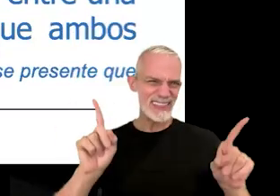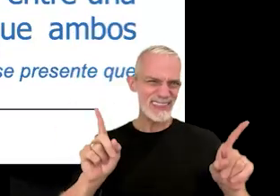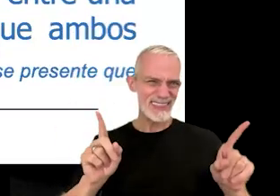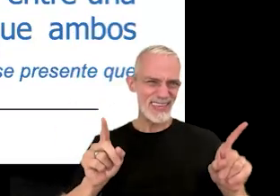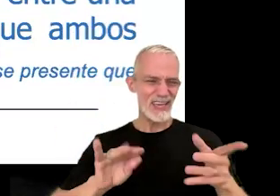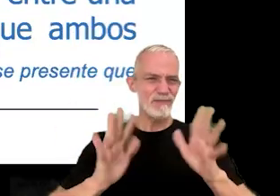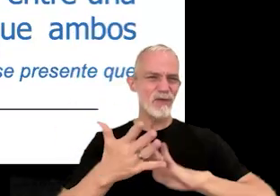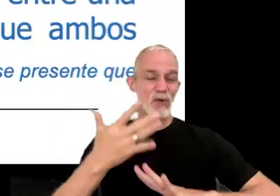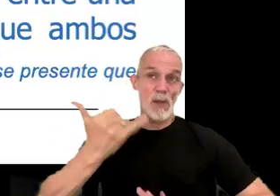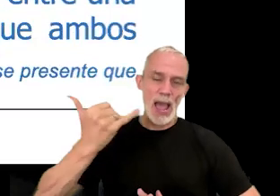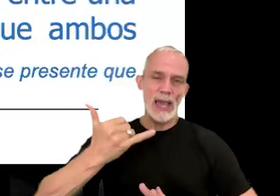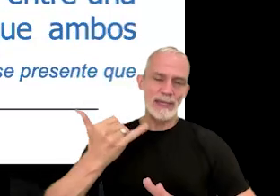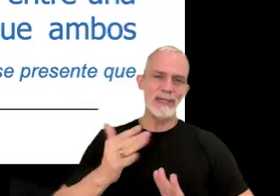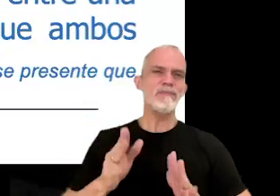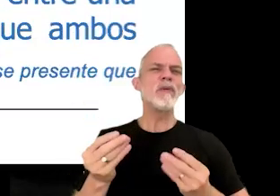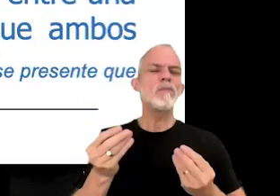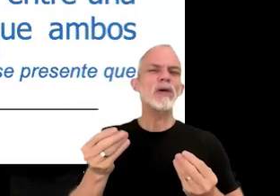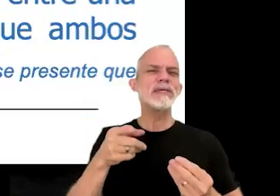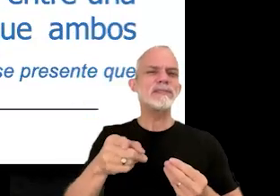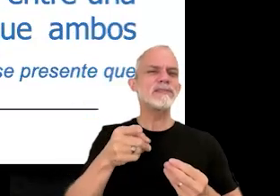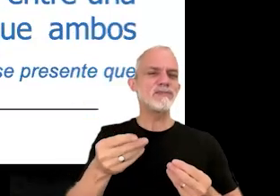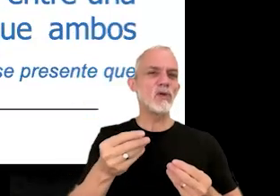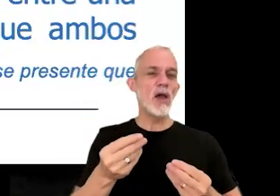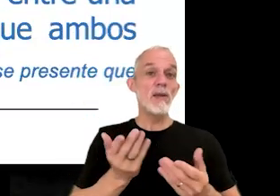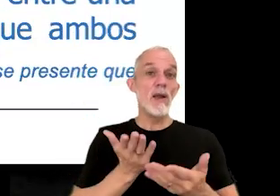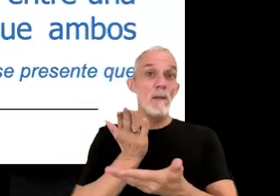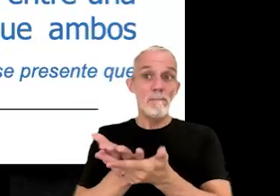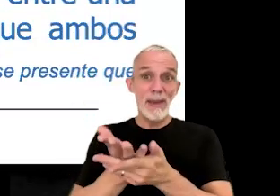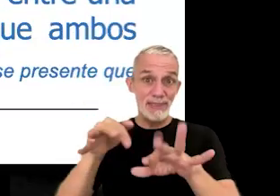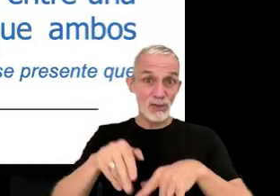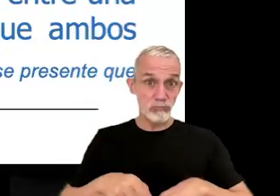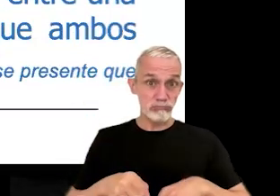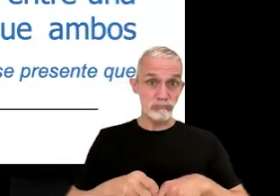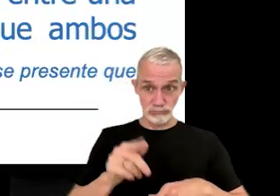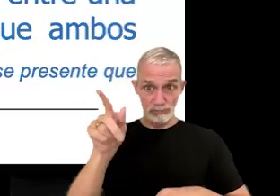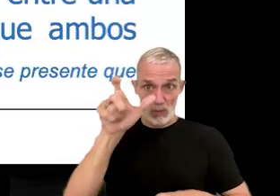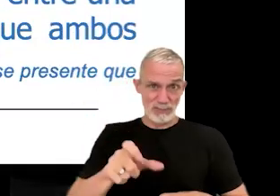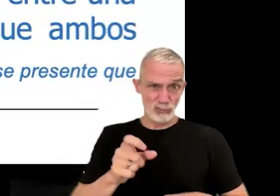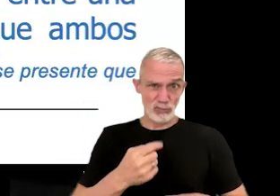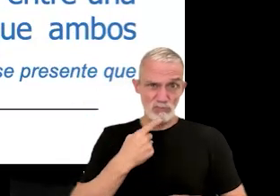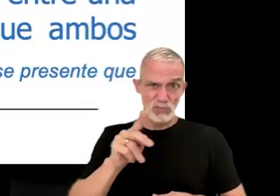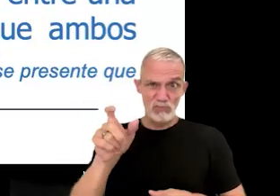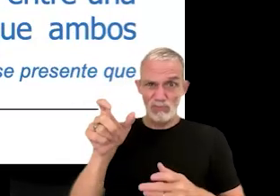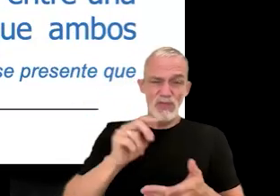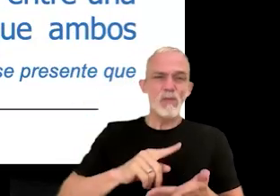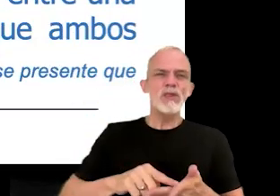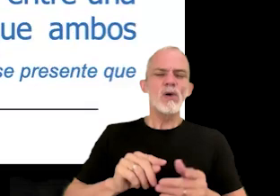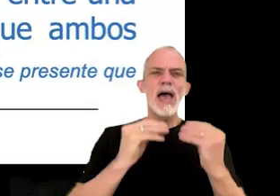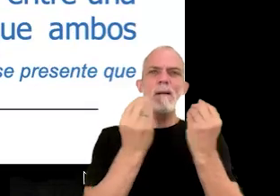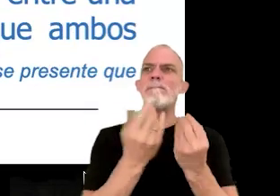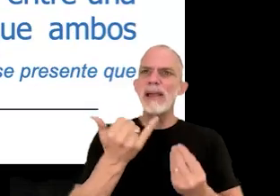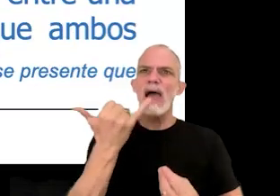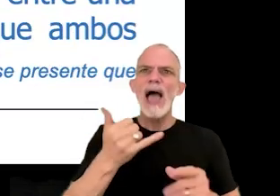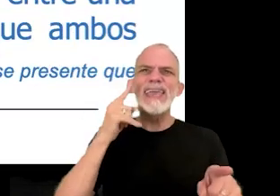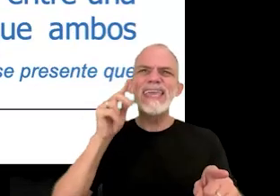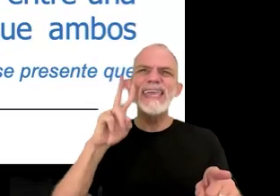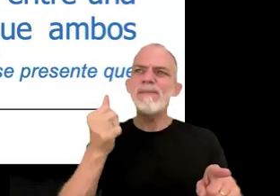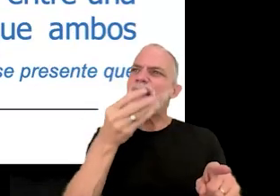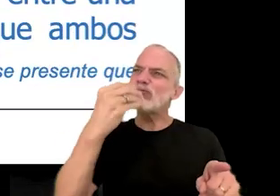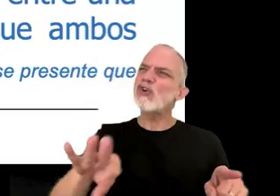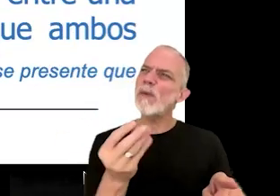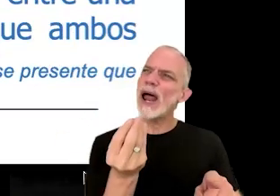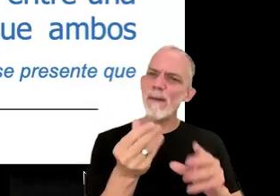que existen hoy en día, porque se trataba de una solicitud que había hecho el contribuyente de un saldo de libre disponibilidad de IVA y que lo